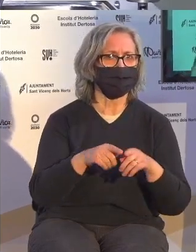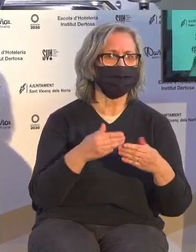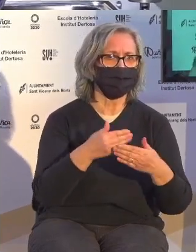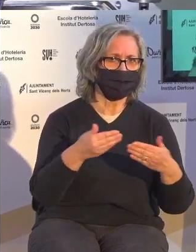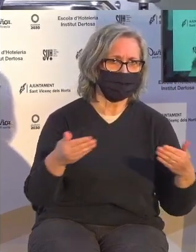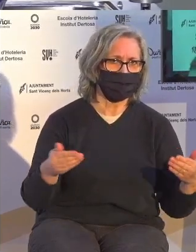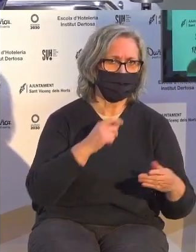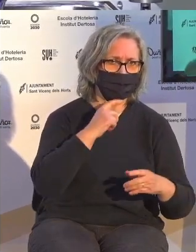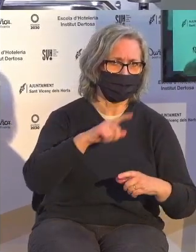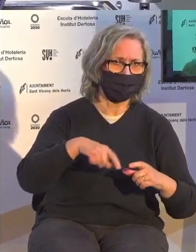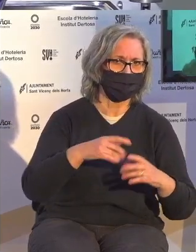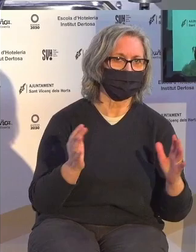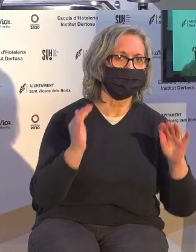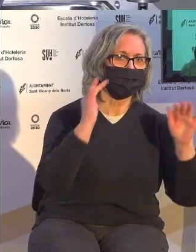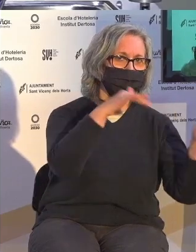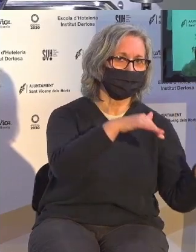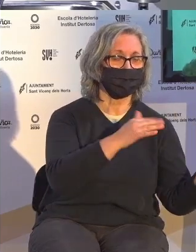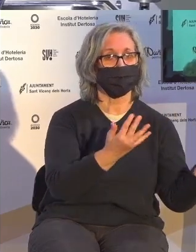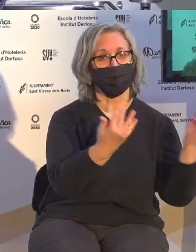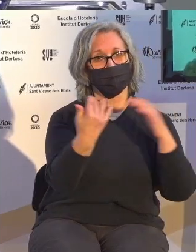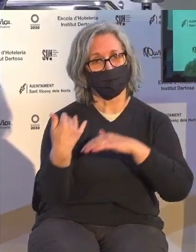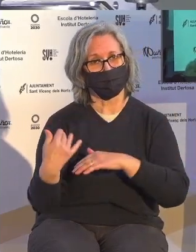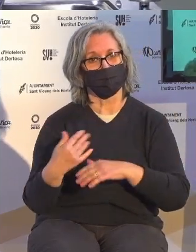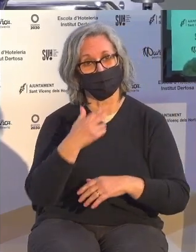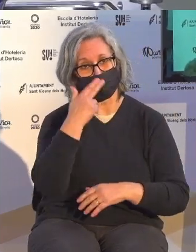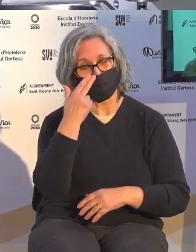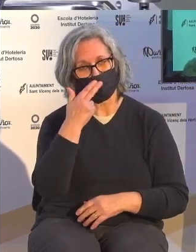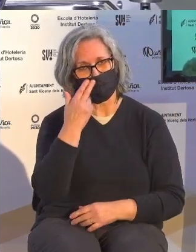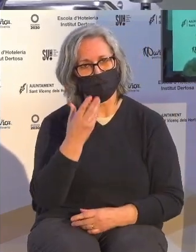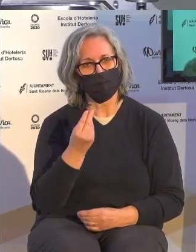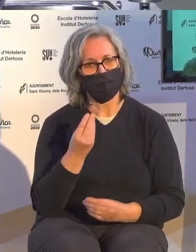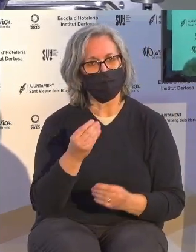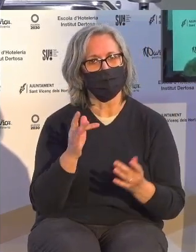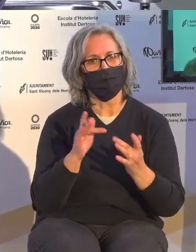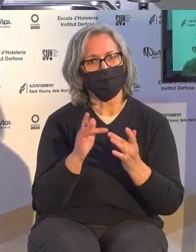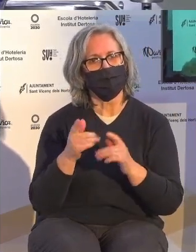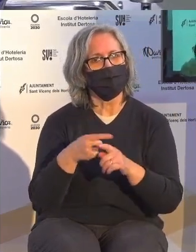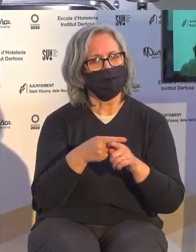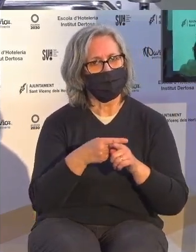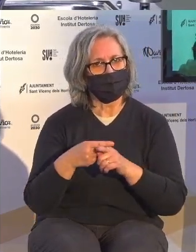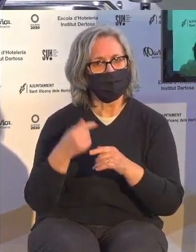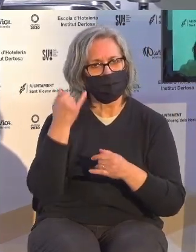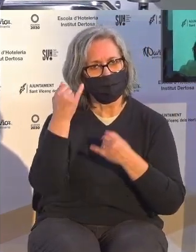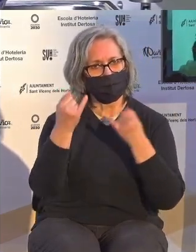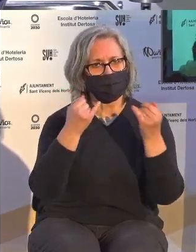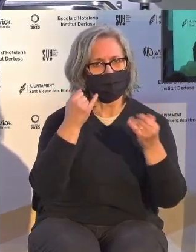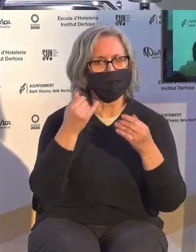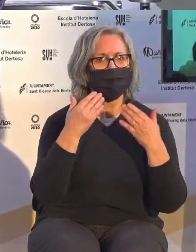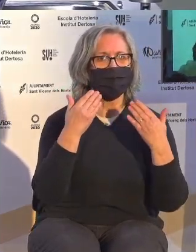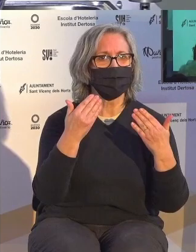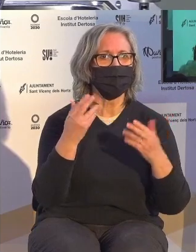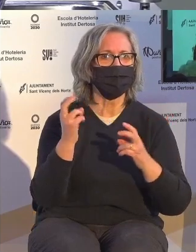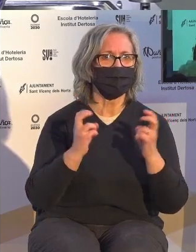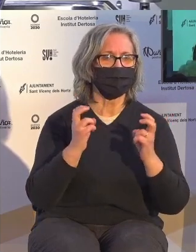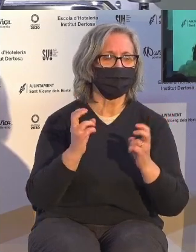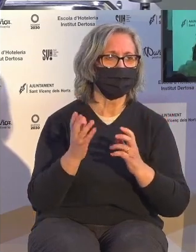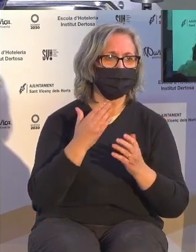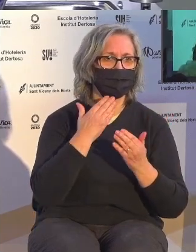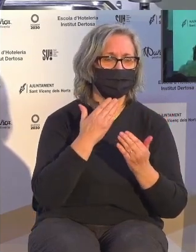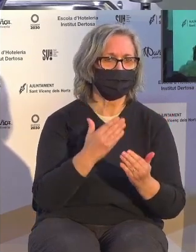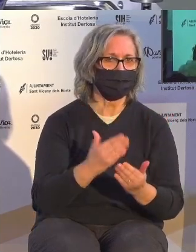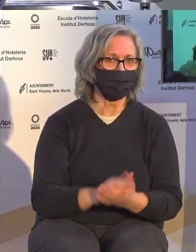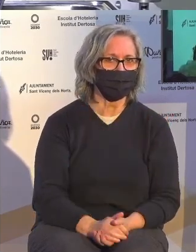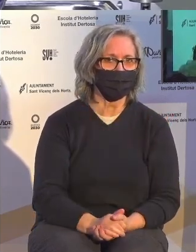muy gratificante muy inspiración al muchas gracias muchas gracias por venir un